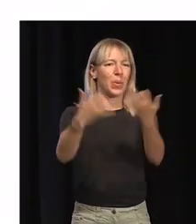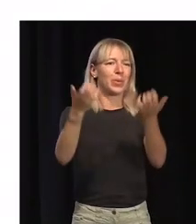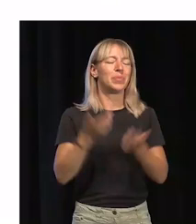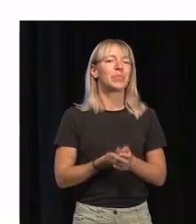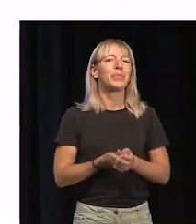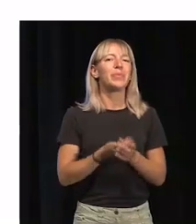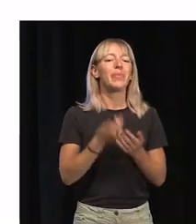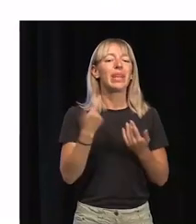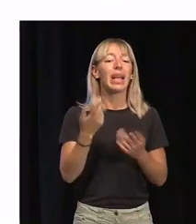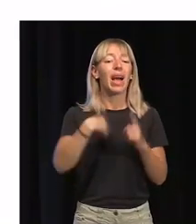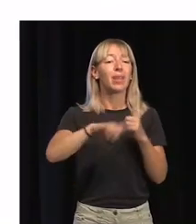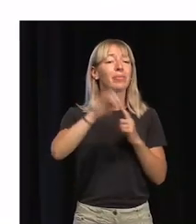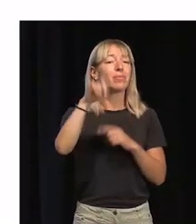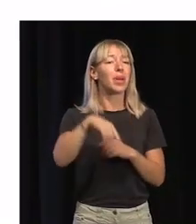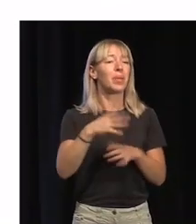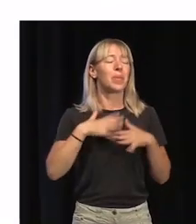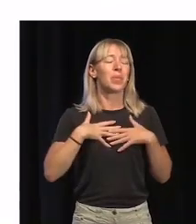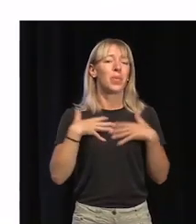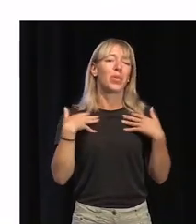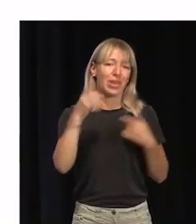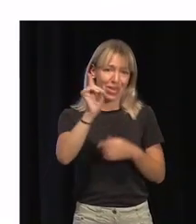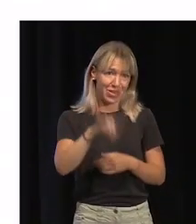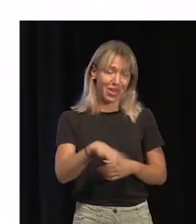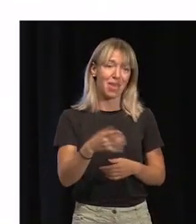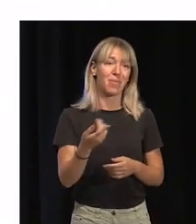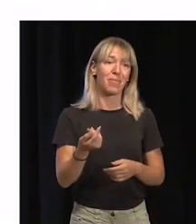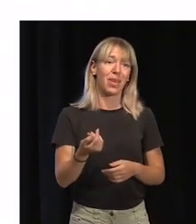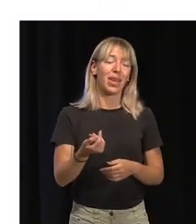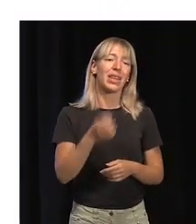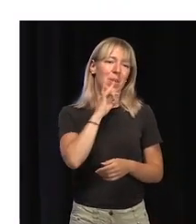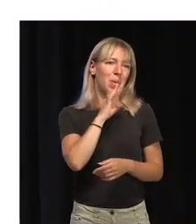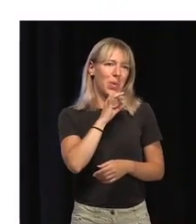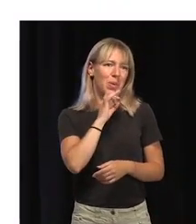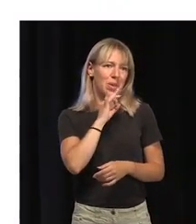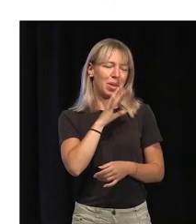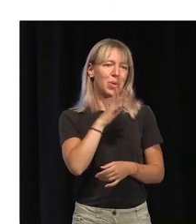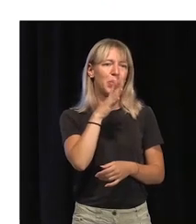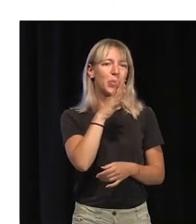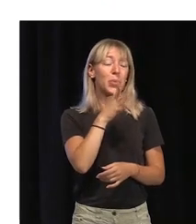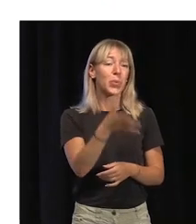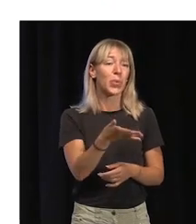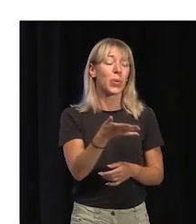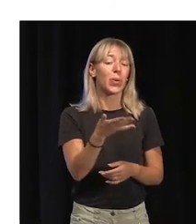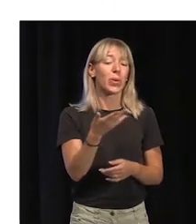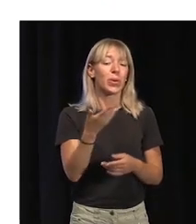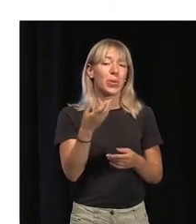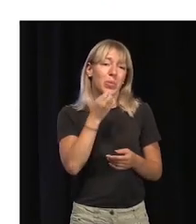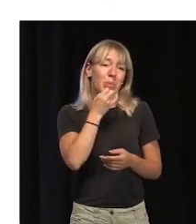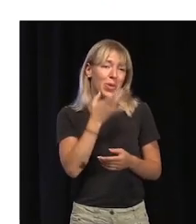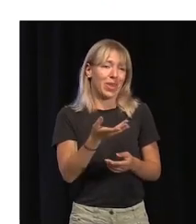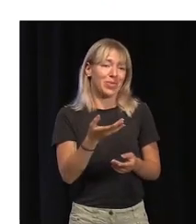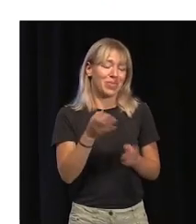y, además, muy emocionados también y muy contentos porque,